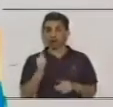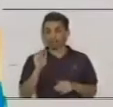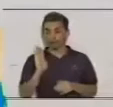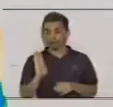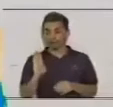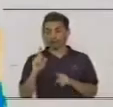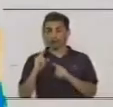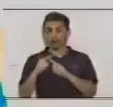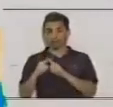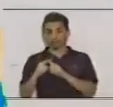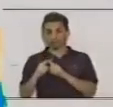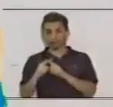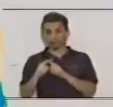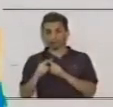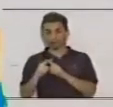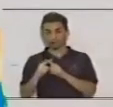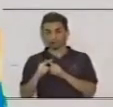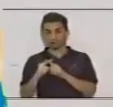ABX